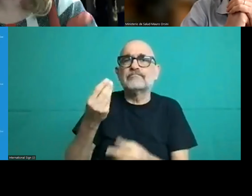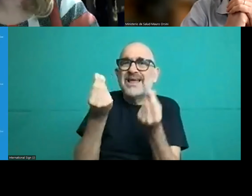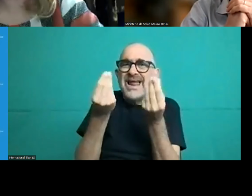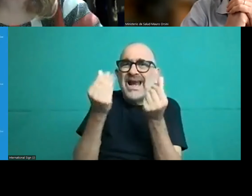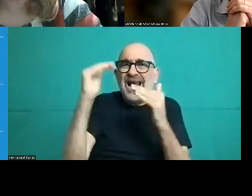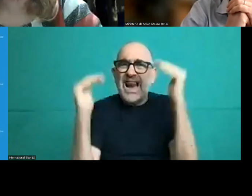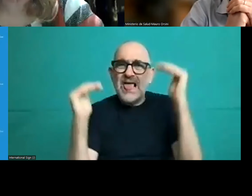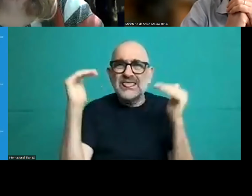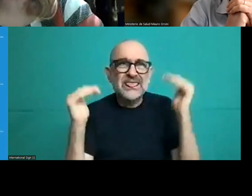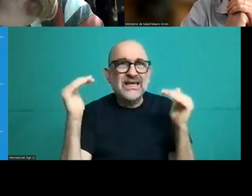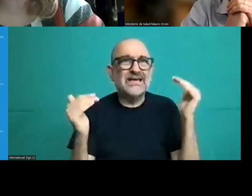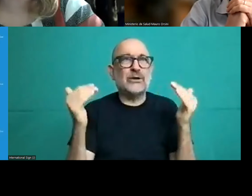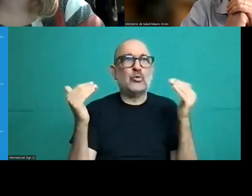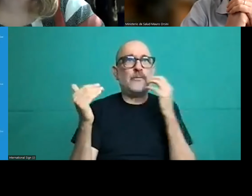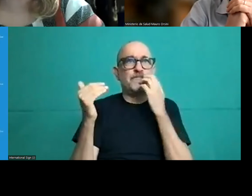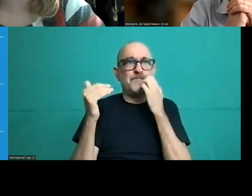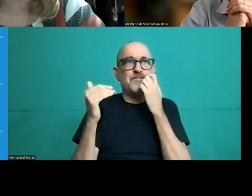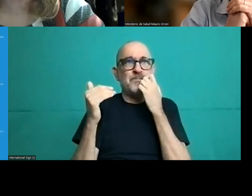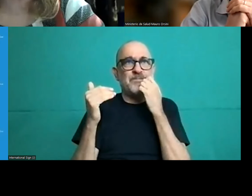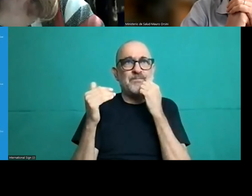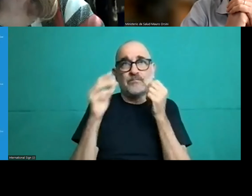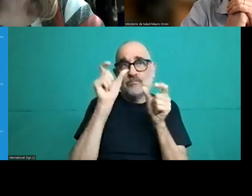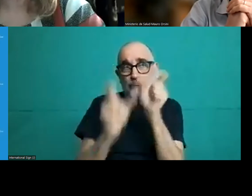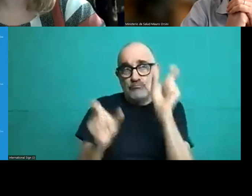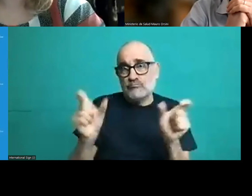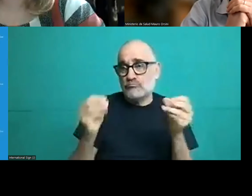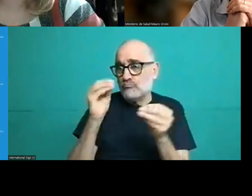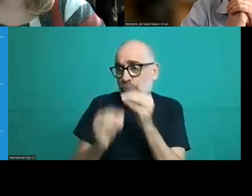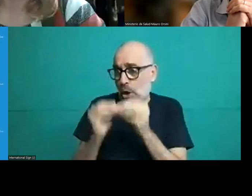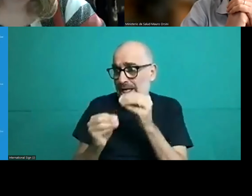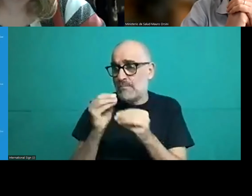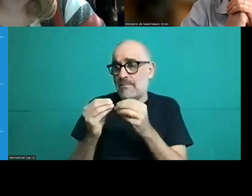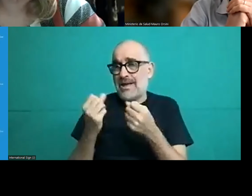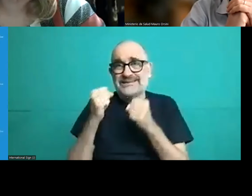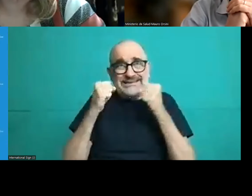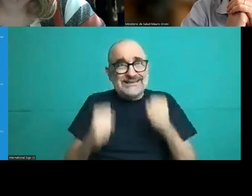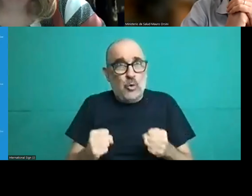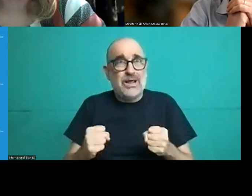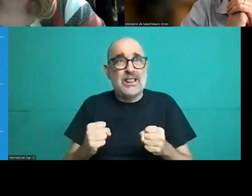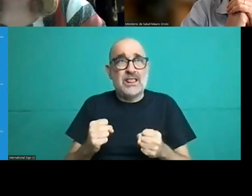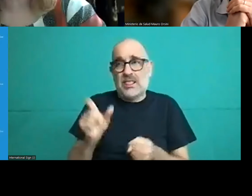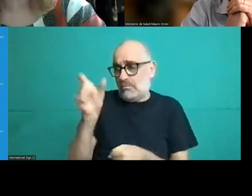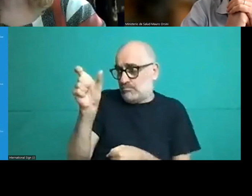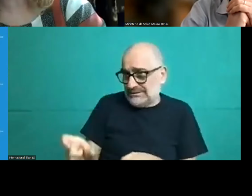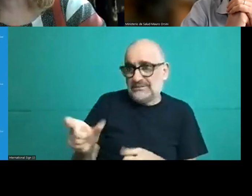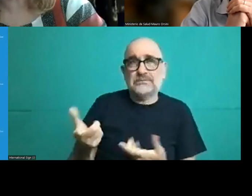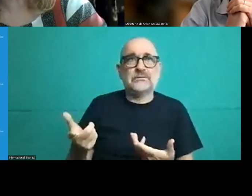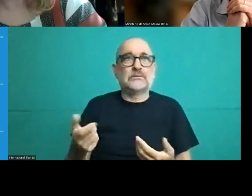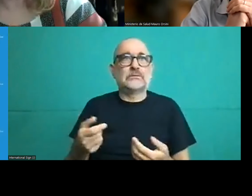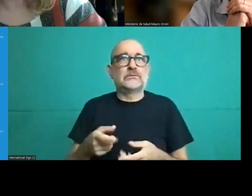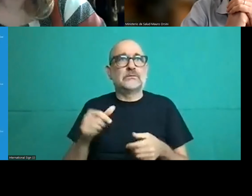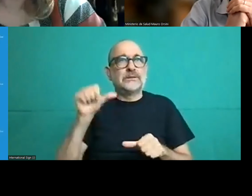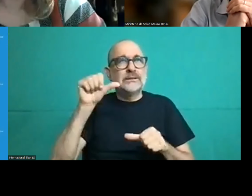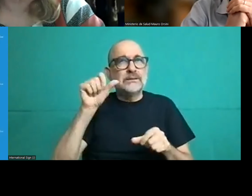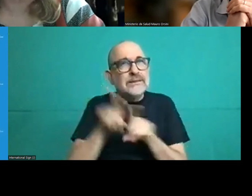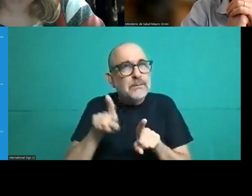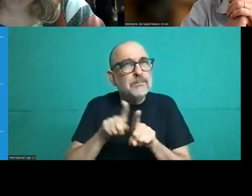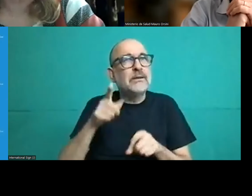hacer evidencia científica sobre intervenciones que sean eficaces para mejorar la seguridad del